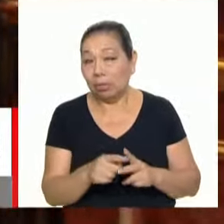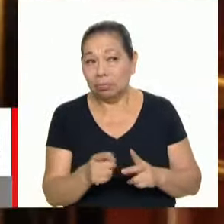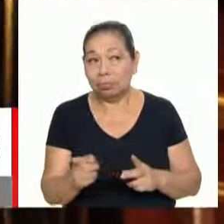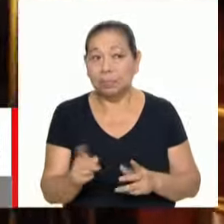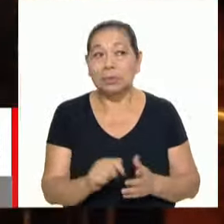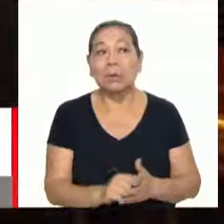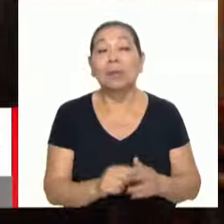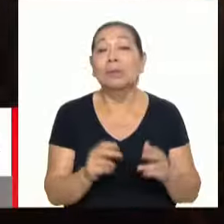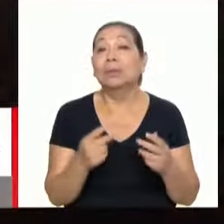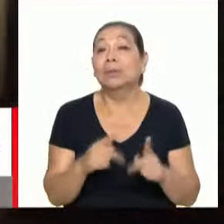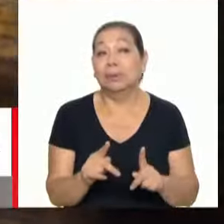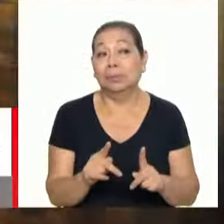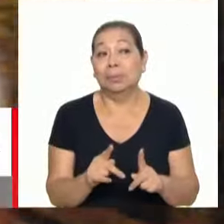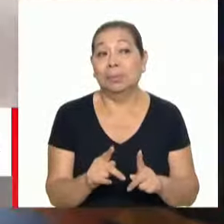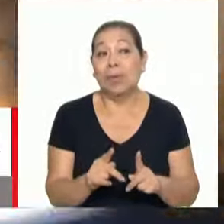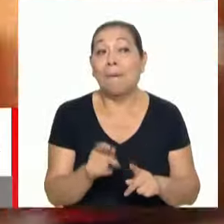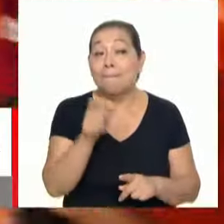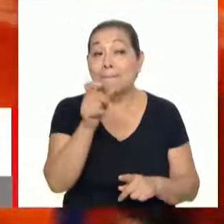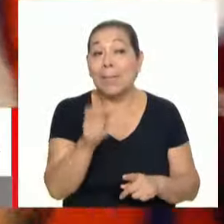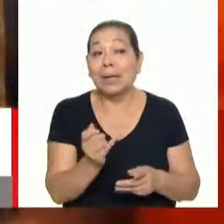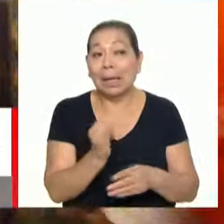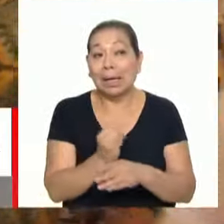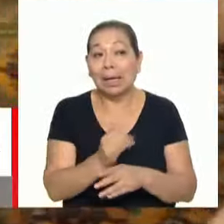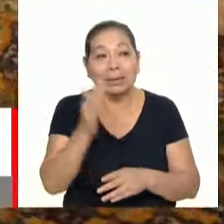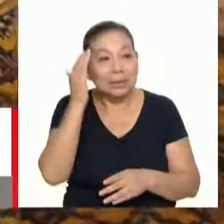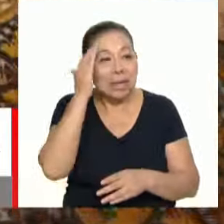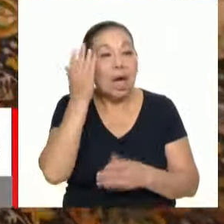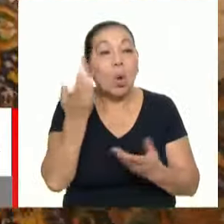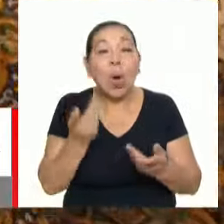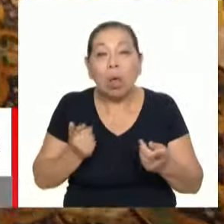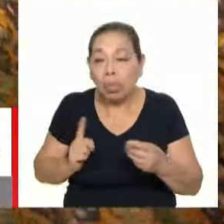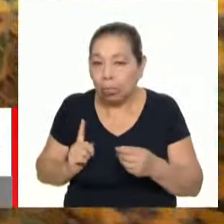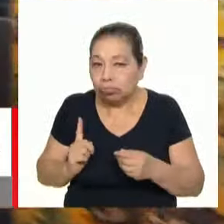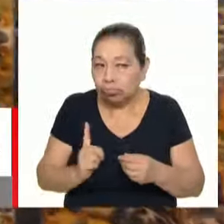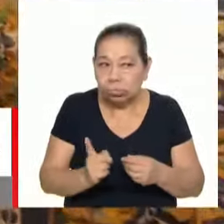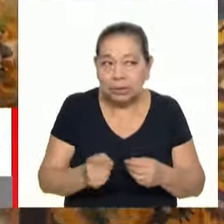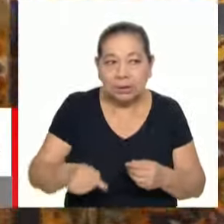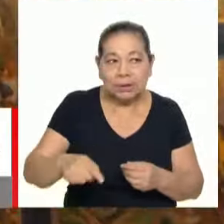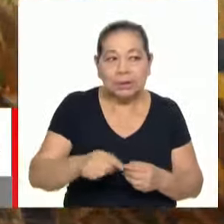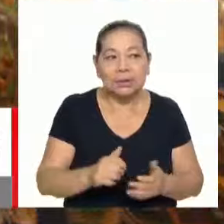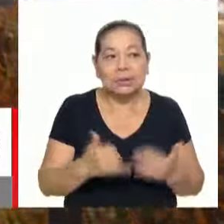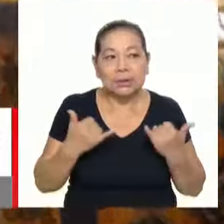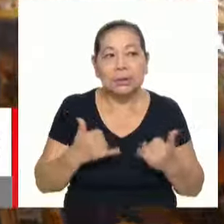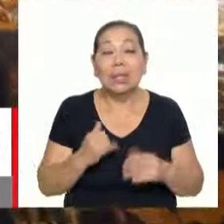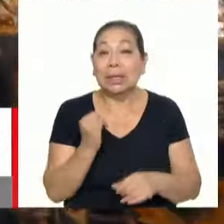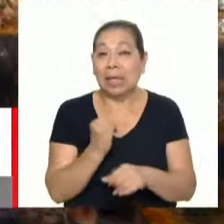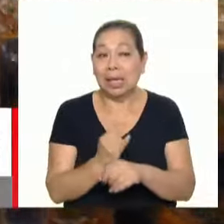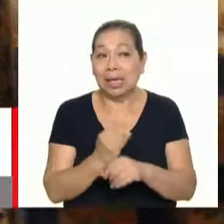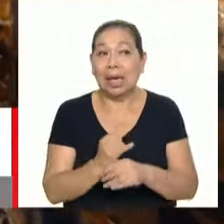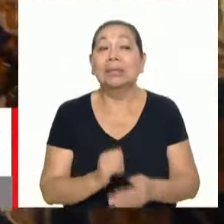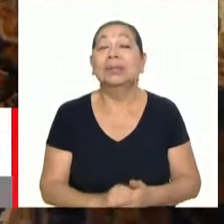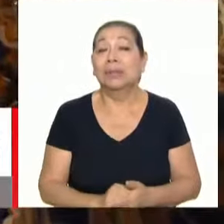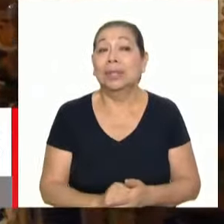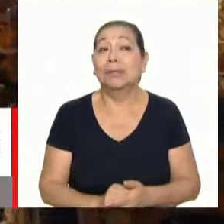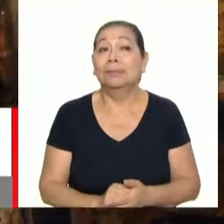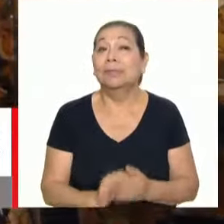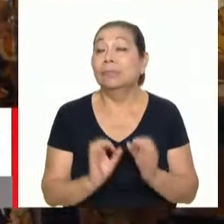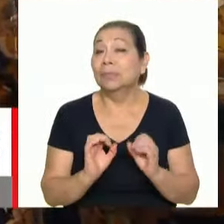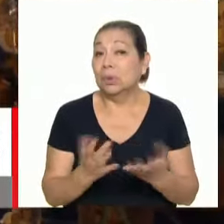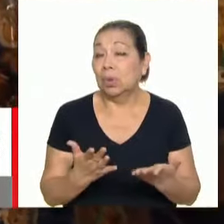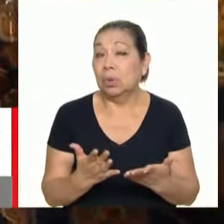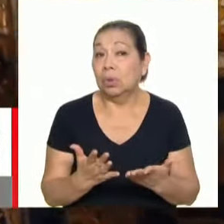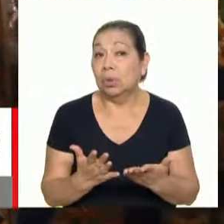nos permiten que los feligreses sepan por dónde han ingresado y por dónde van a salir. En esta iglesia específicamente vamos a